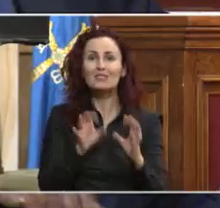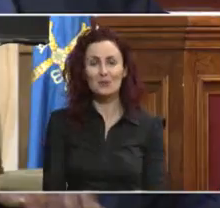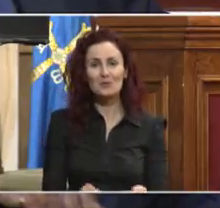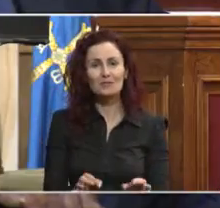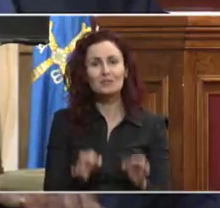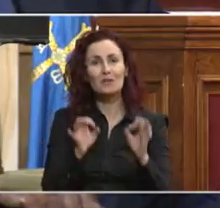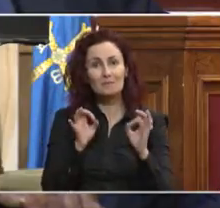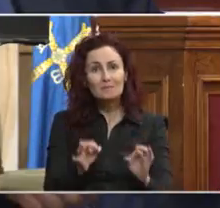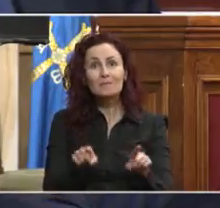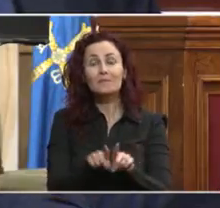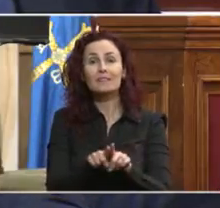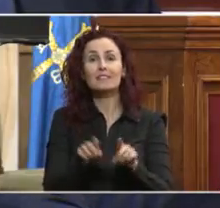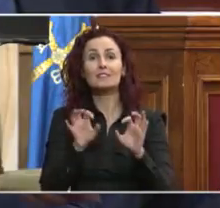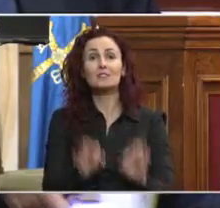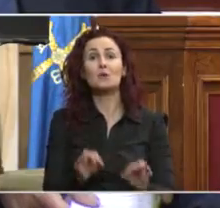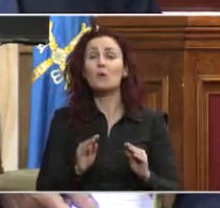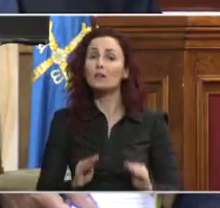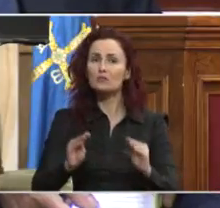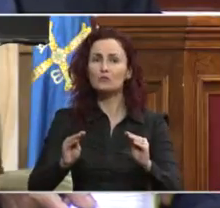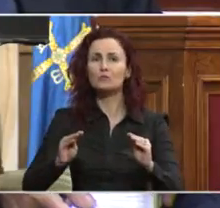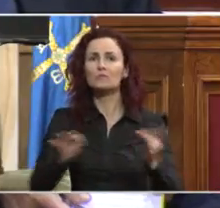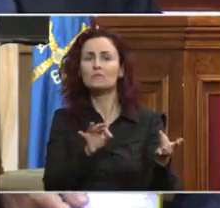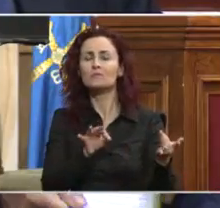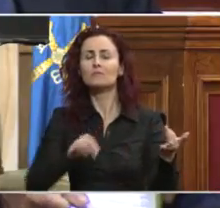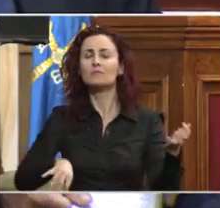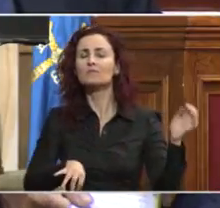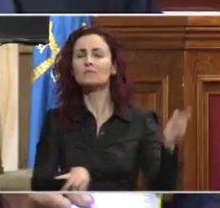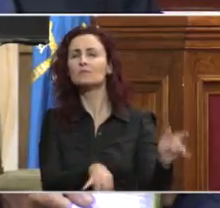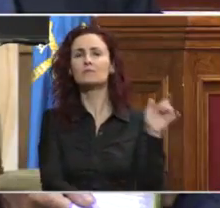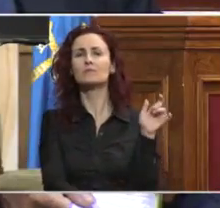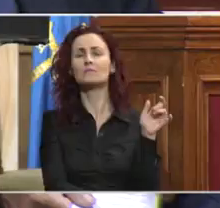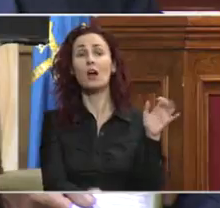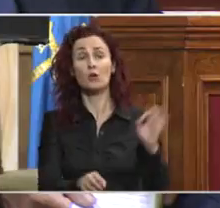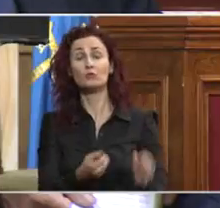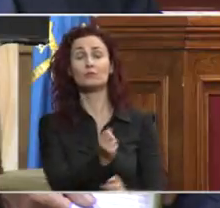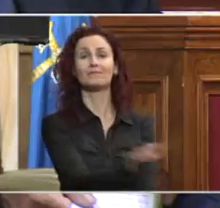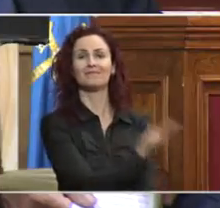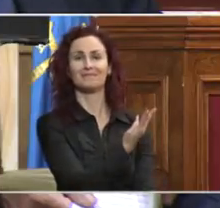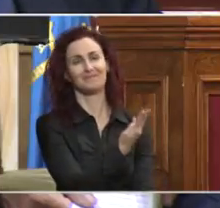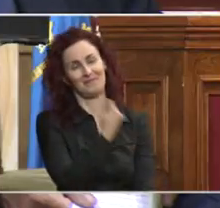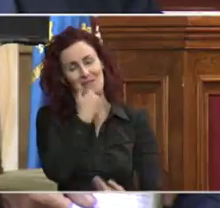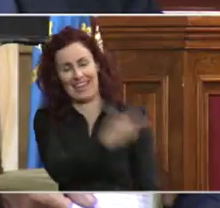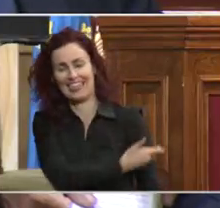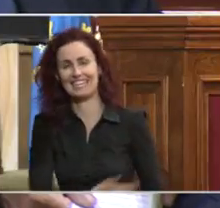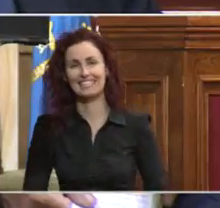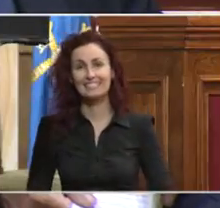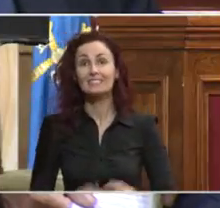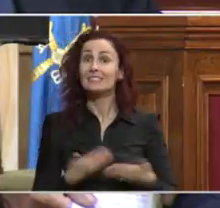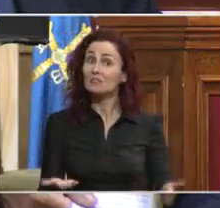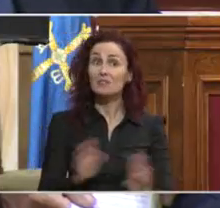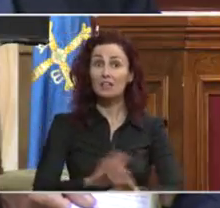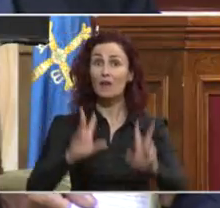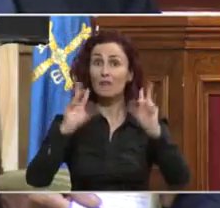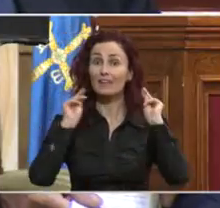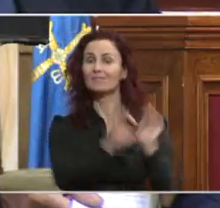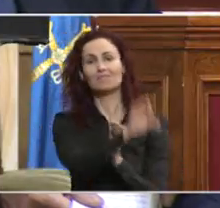más conspicuos intérpretes de la obra de Johann Sebastian Mastro Piero, a Les Luthiers, que hoy nos acompaña en este curso de extensión. Y sin más,